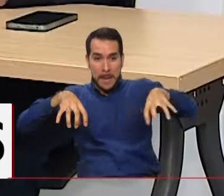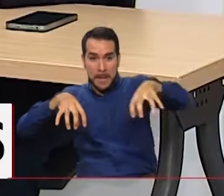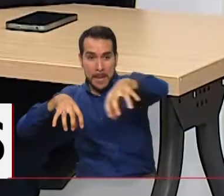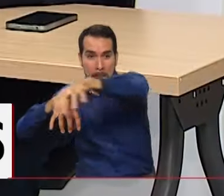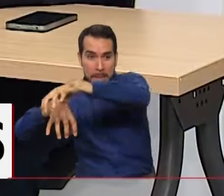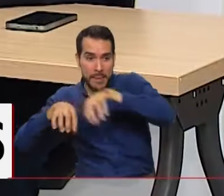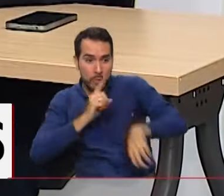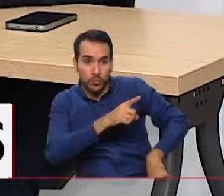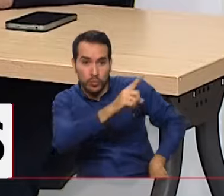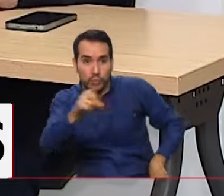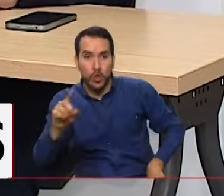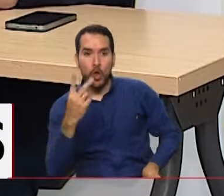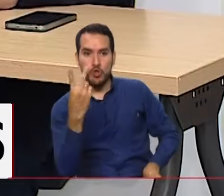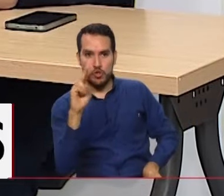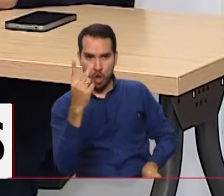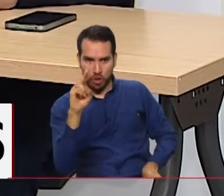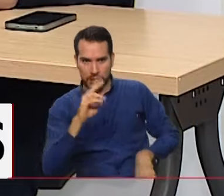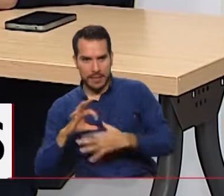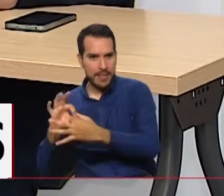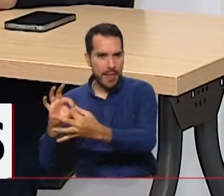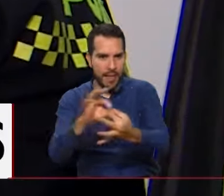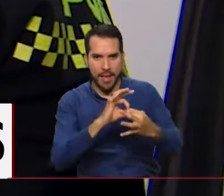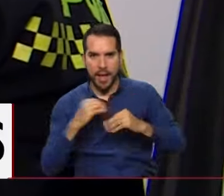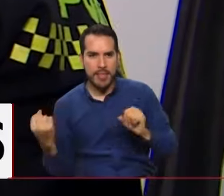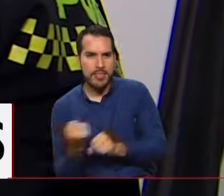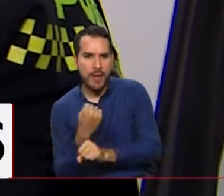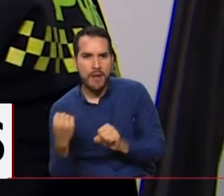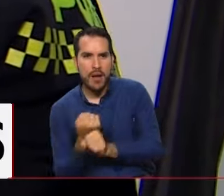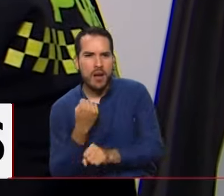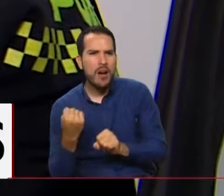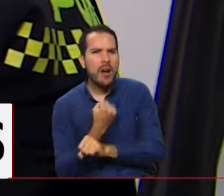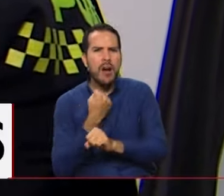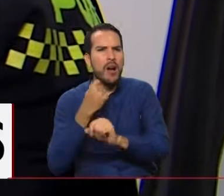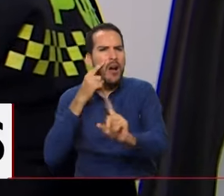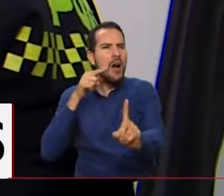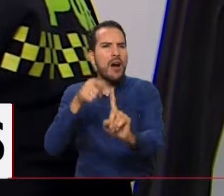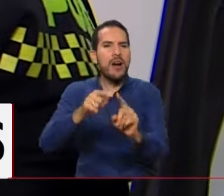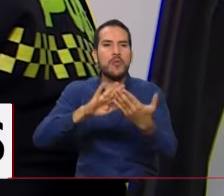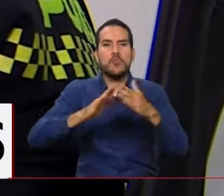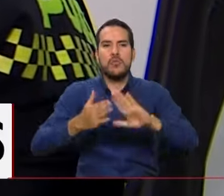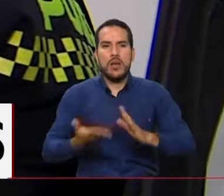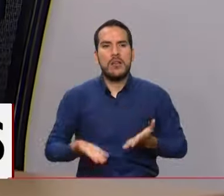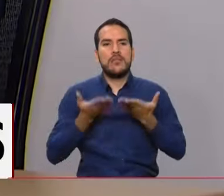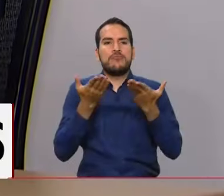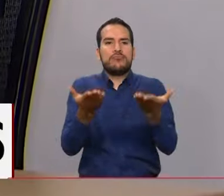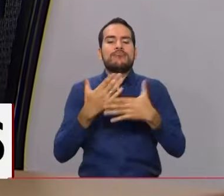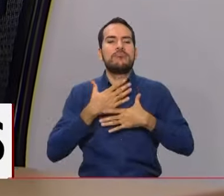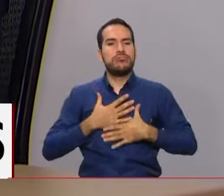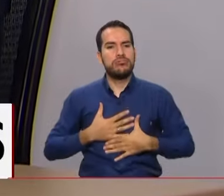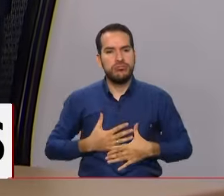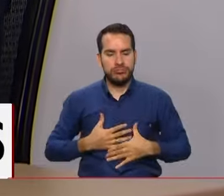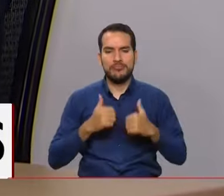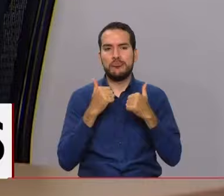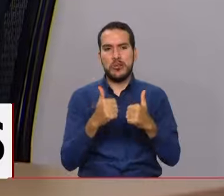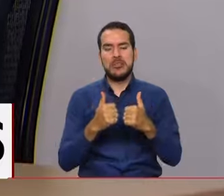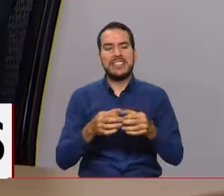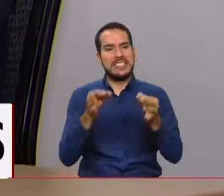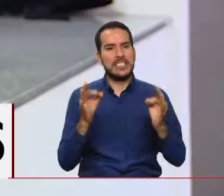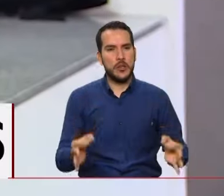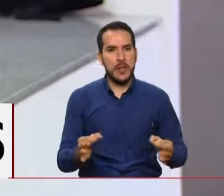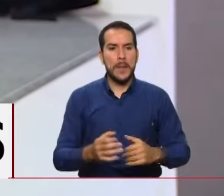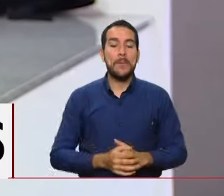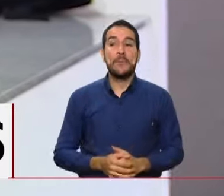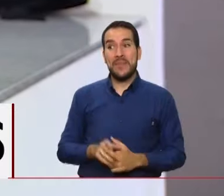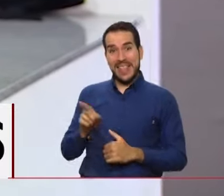manera articulada para trabajar por la seguridad de esta comuna la policía le apuesta a la denominada trilogía de la